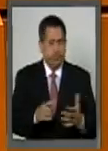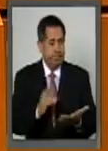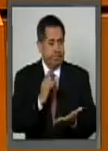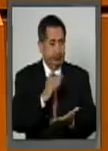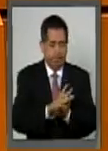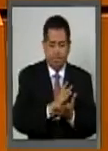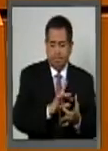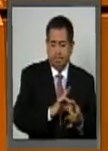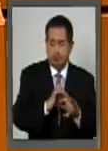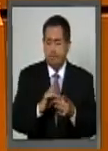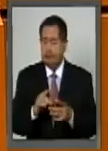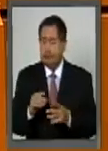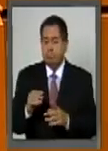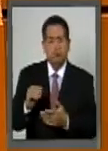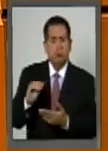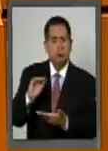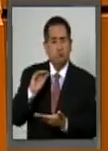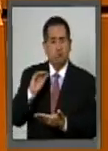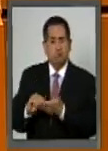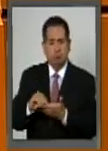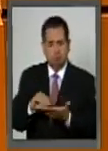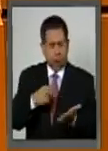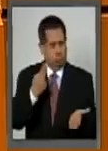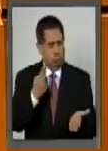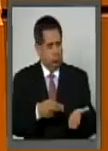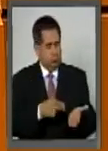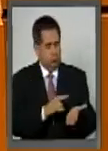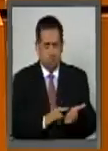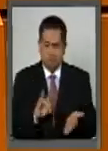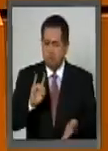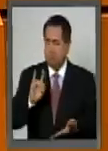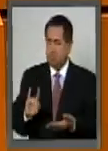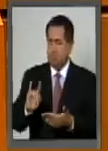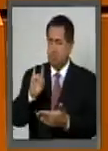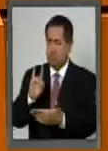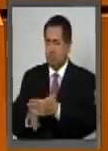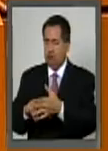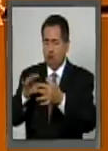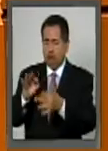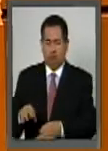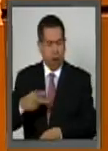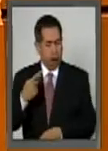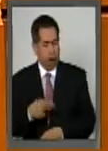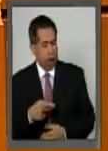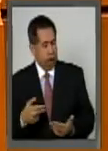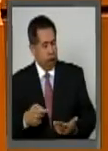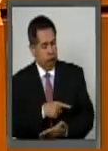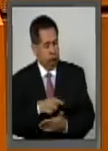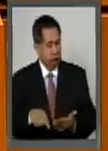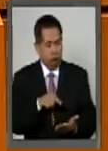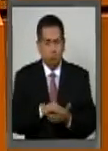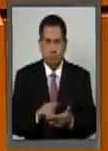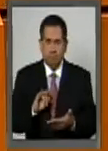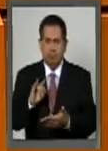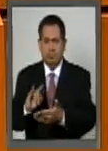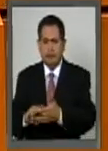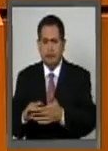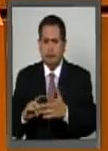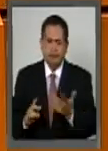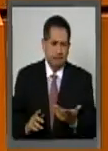determinado, para que un determinado producto sea identificado como originario de dicha zona, cuando